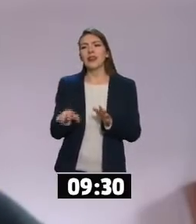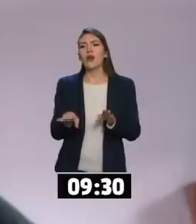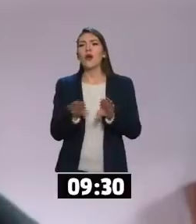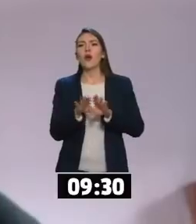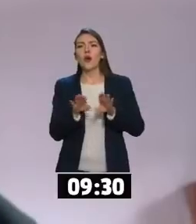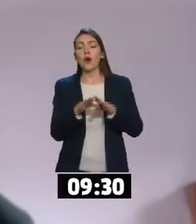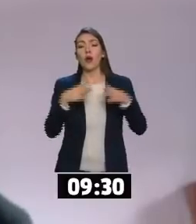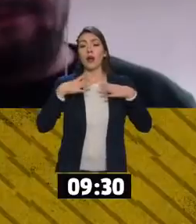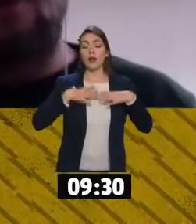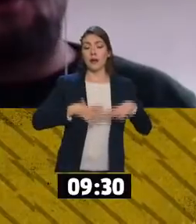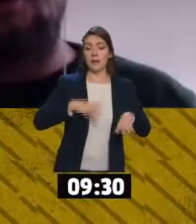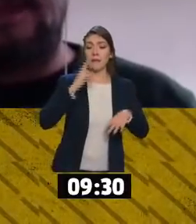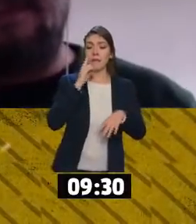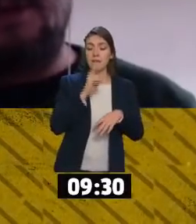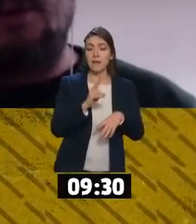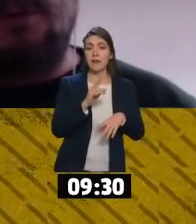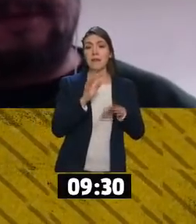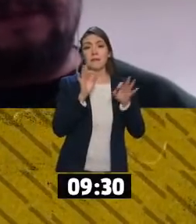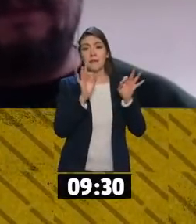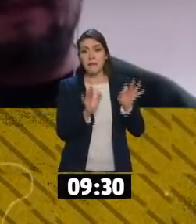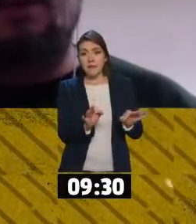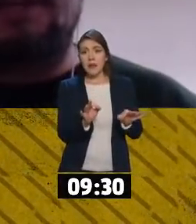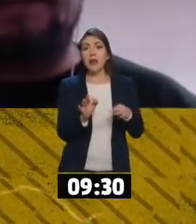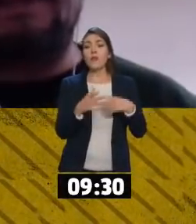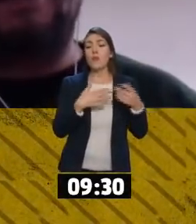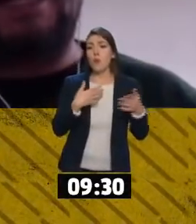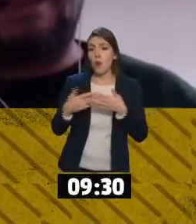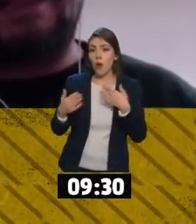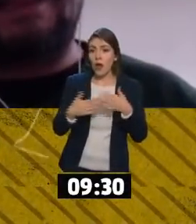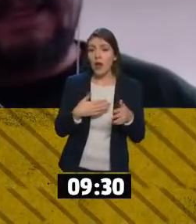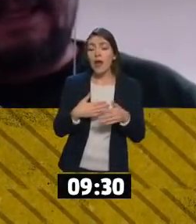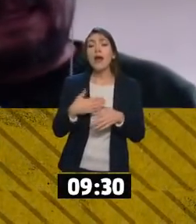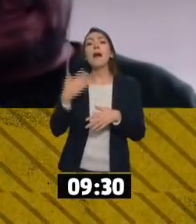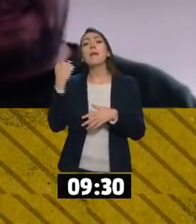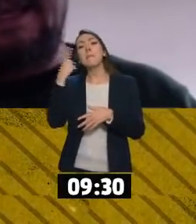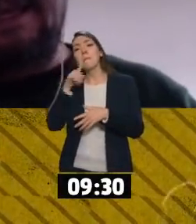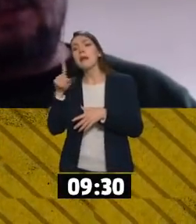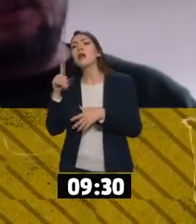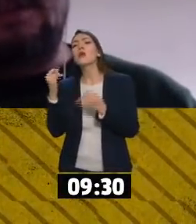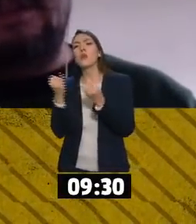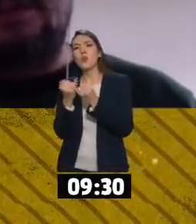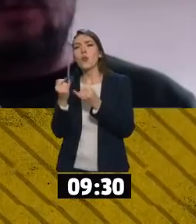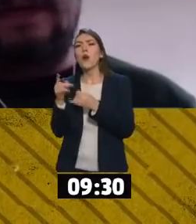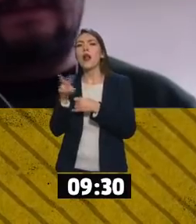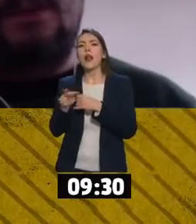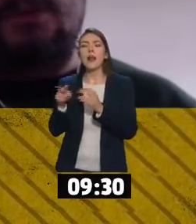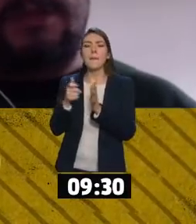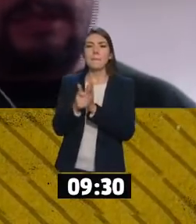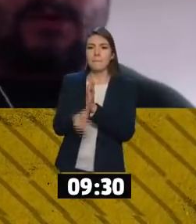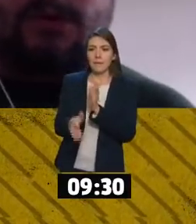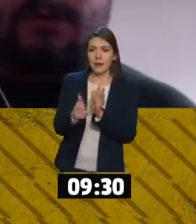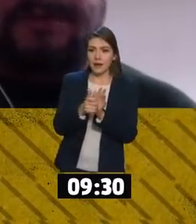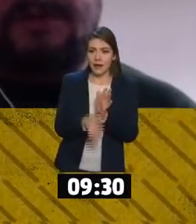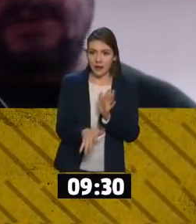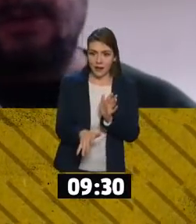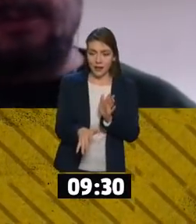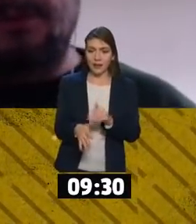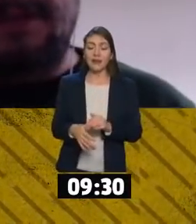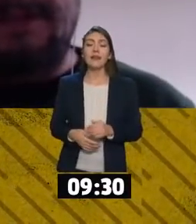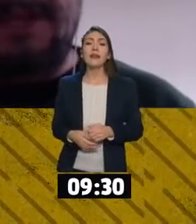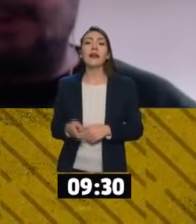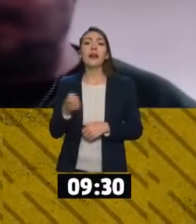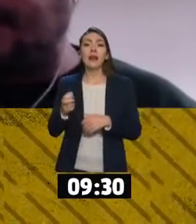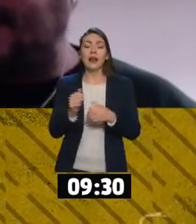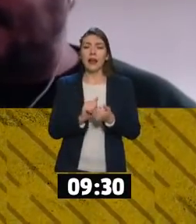moderna, a la moda, pero también con un tema de cosa que sea barata. Y entonces esto hace un círculo vicioso